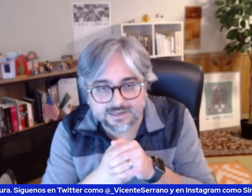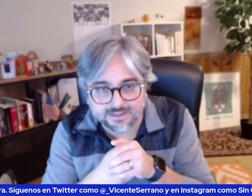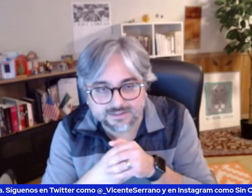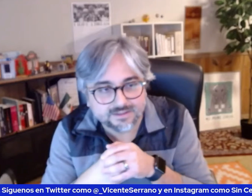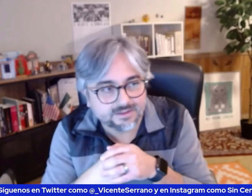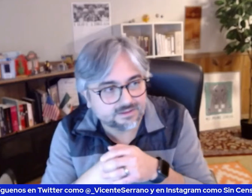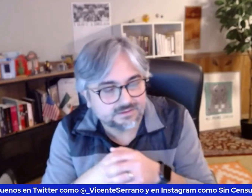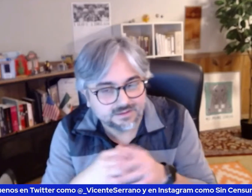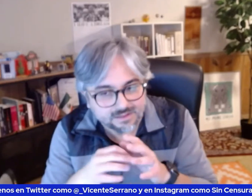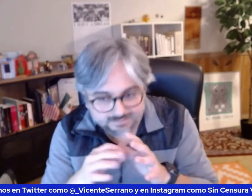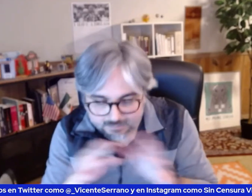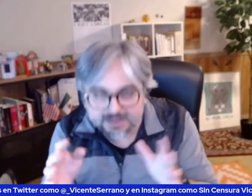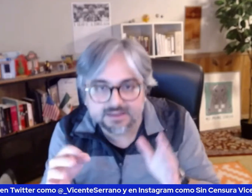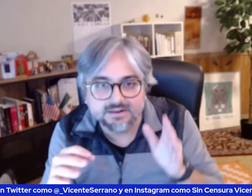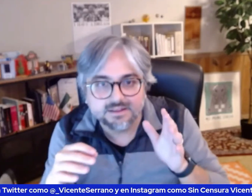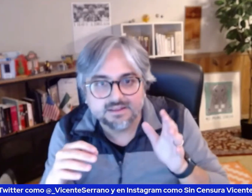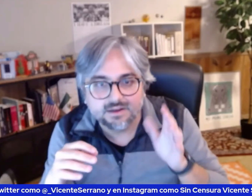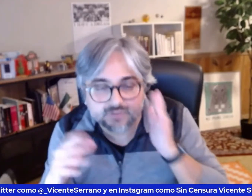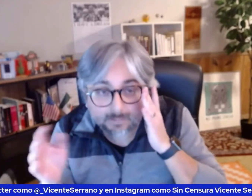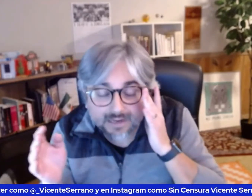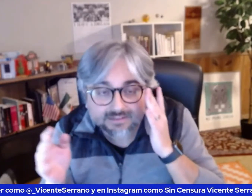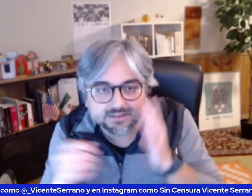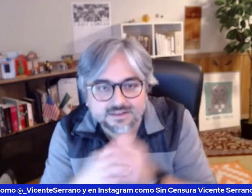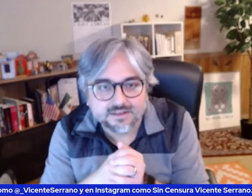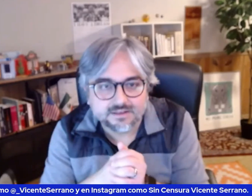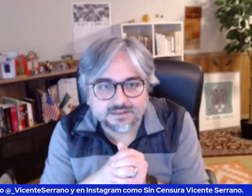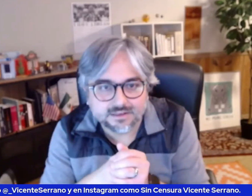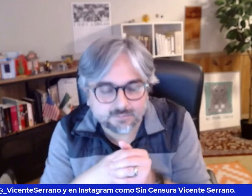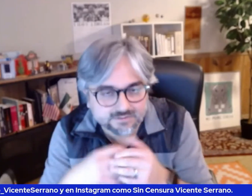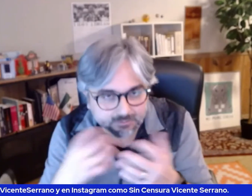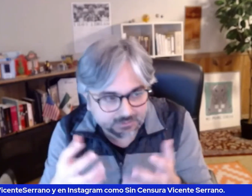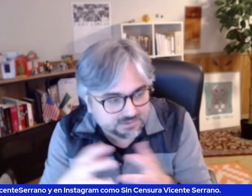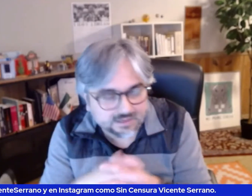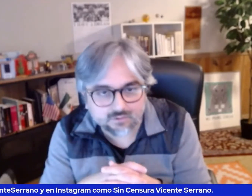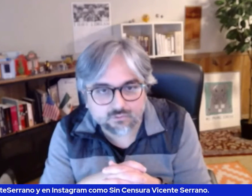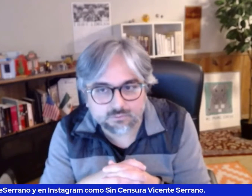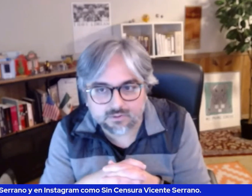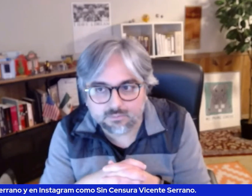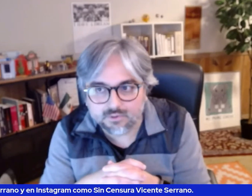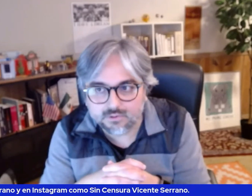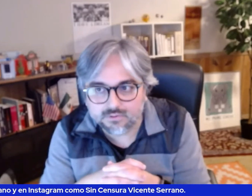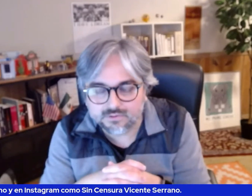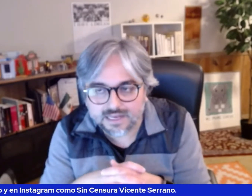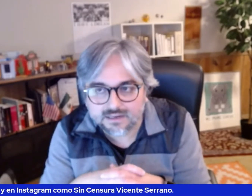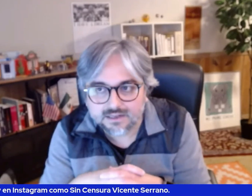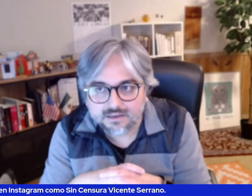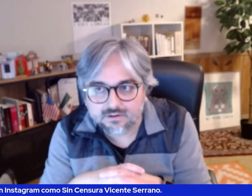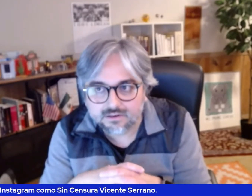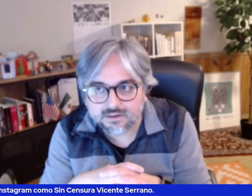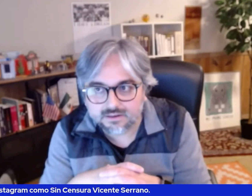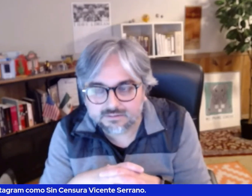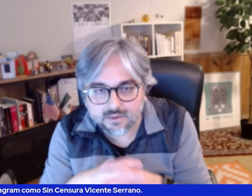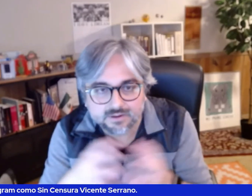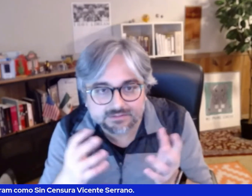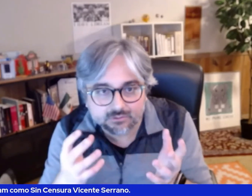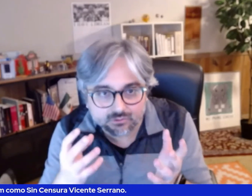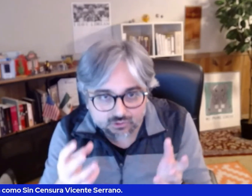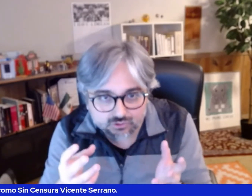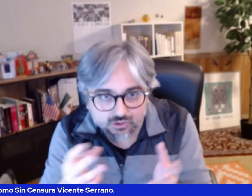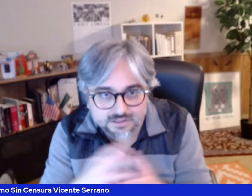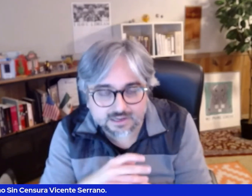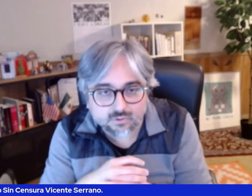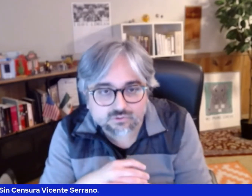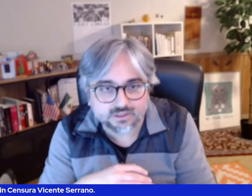la realidad. Se vayan a otra parte y que se permita conformar un Poder Judicial que sea una